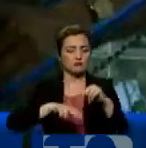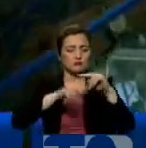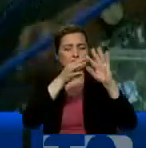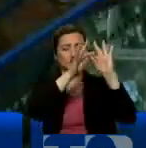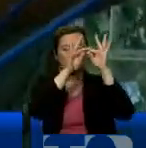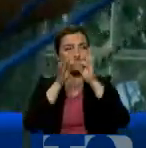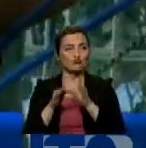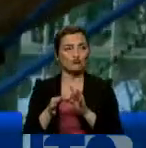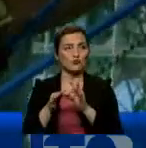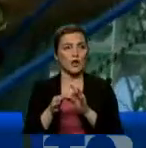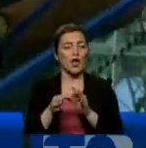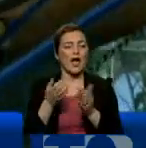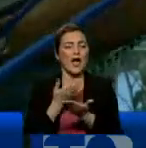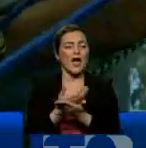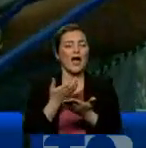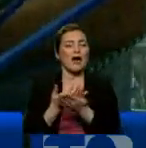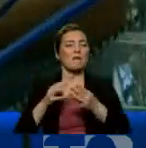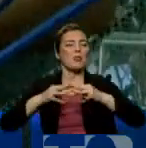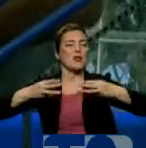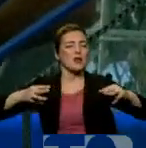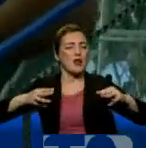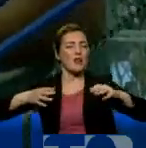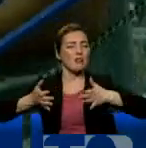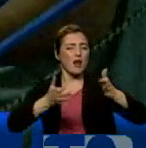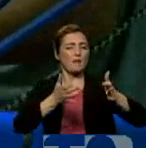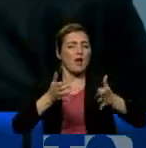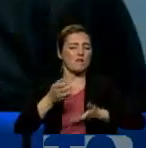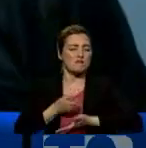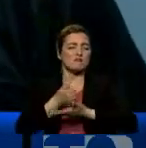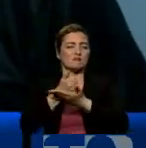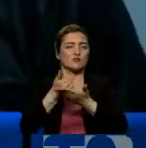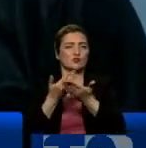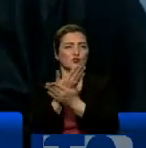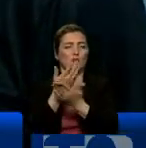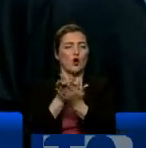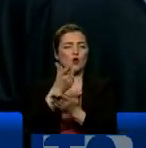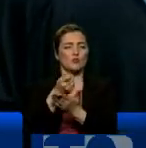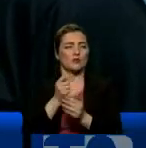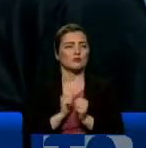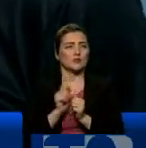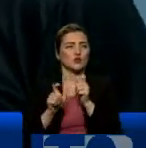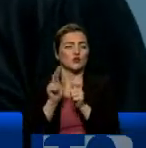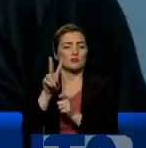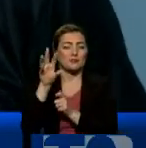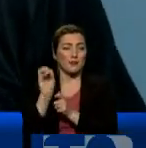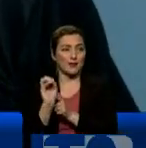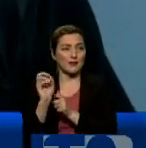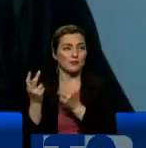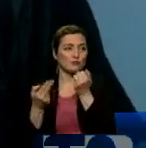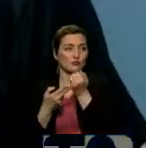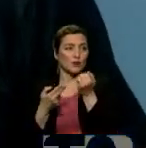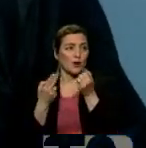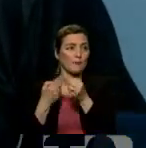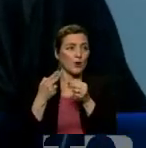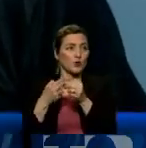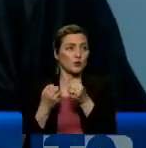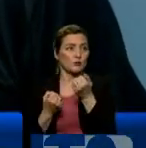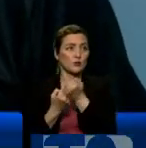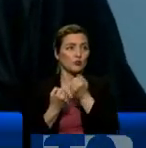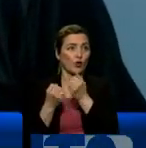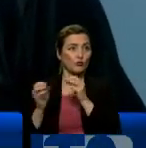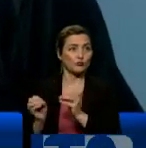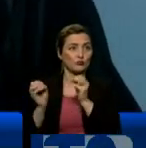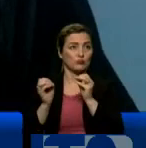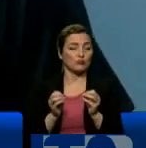y renovar los accesorios para las diferentes terapias. 20 personas que estamos en esto, estamos organizados y bueno,